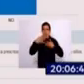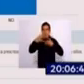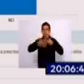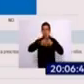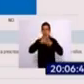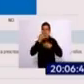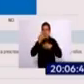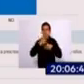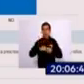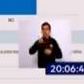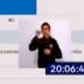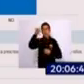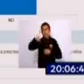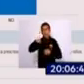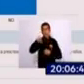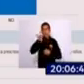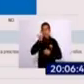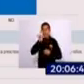Por el sí, el